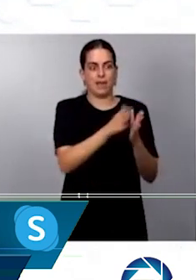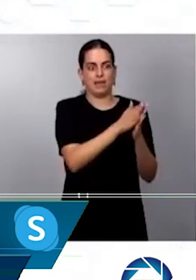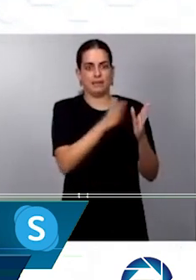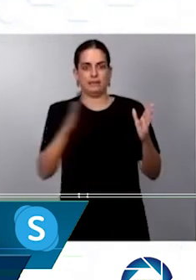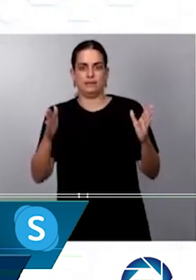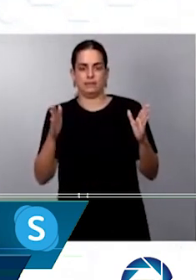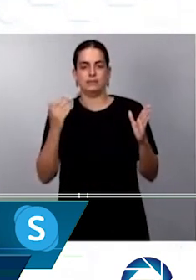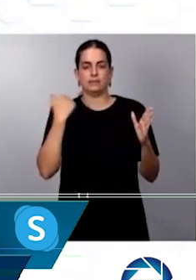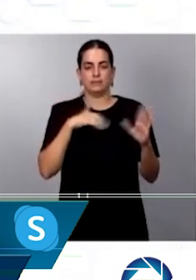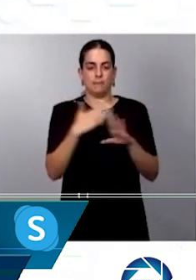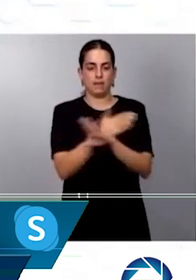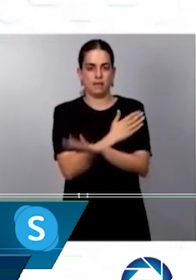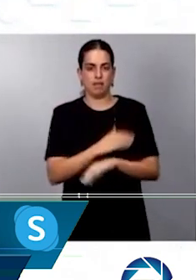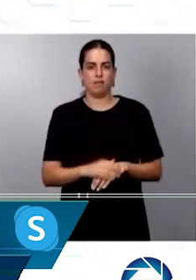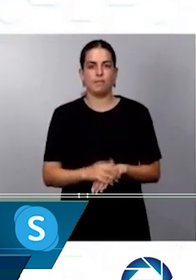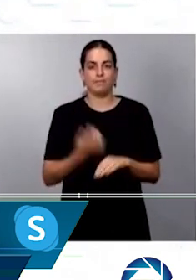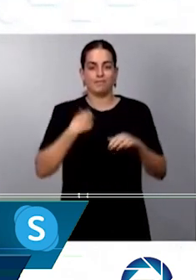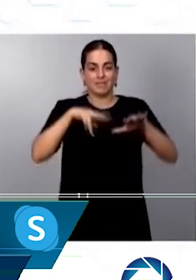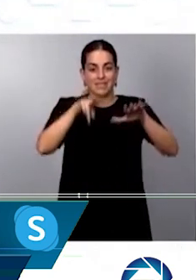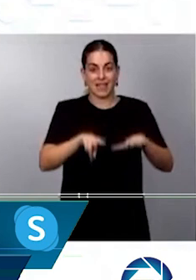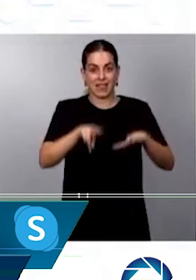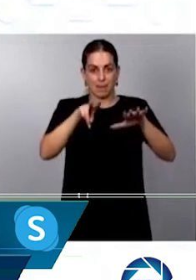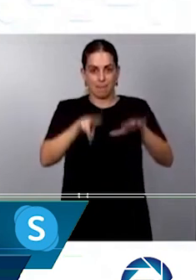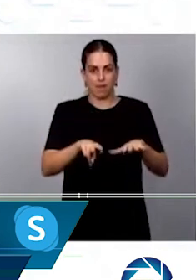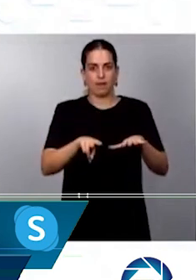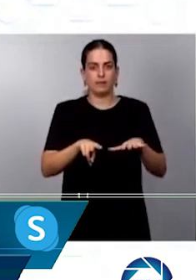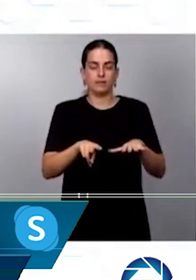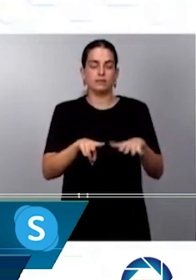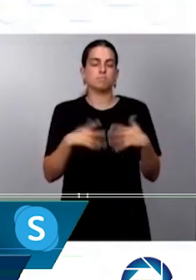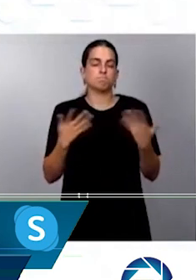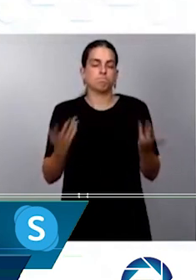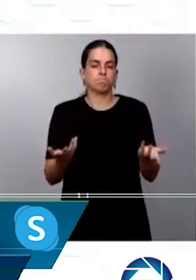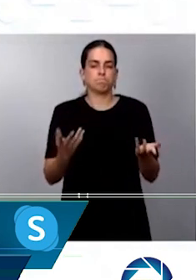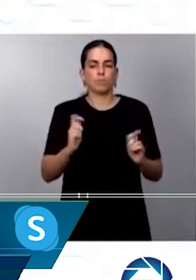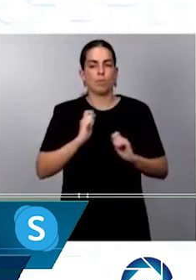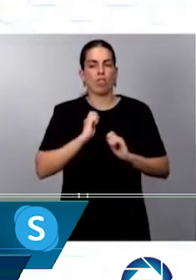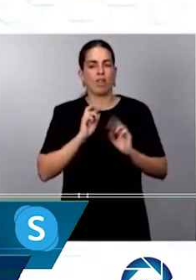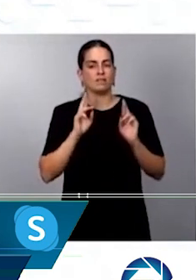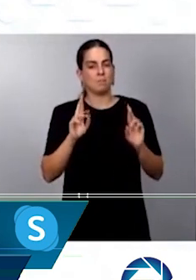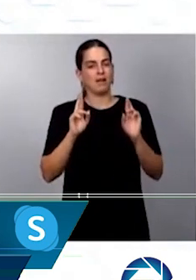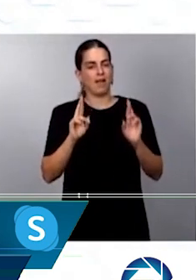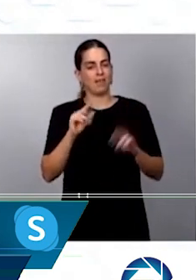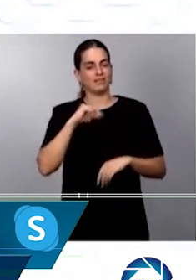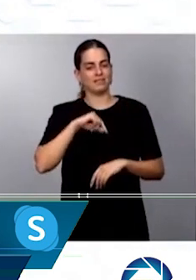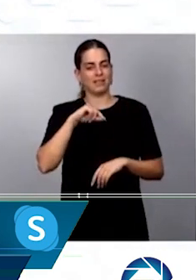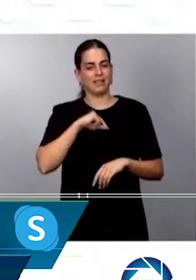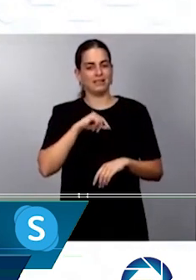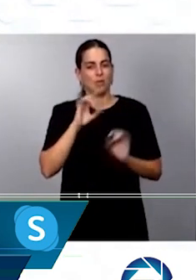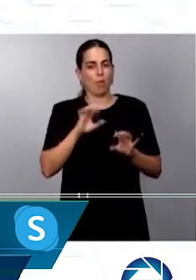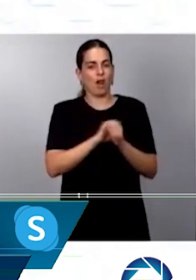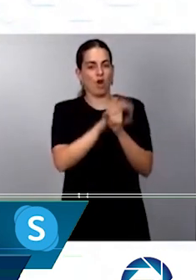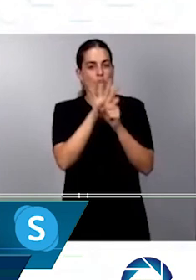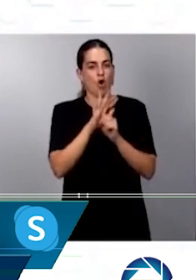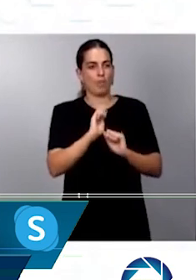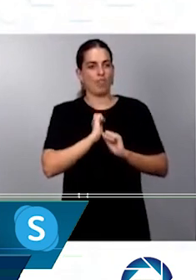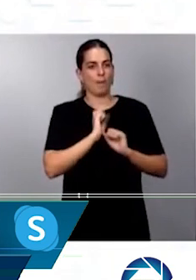llaman la excepción ibérica, es muy inferior a la española, tanto a nivel titular como a nivel subyacente,